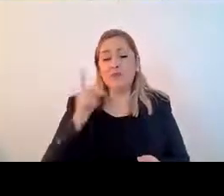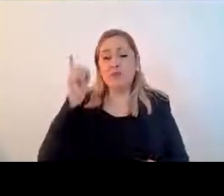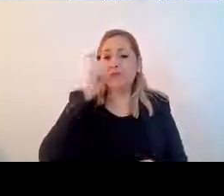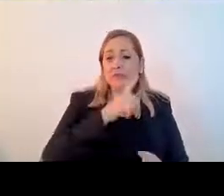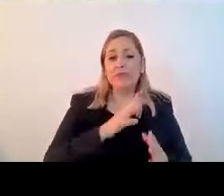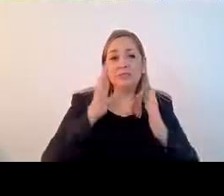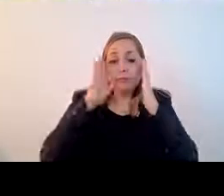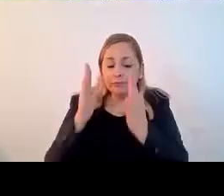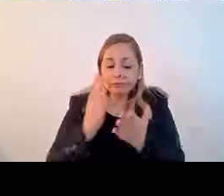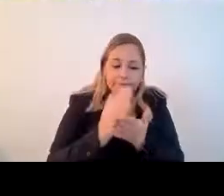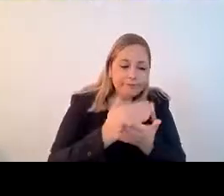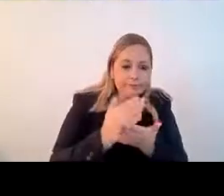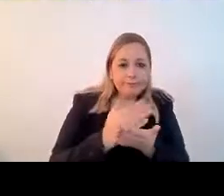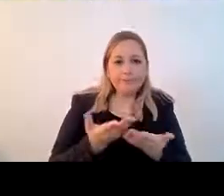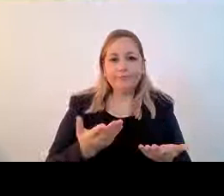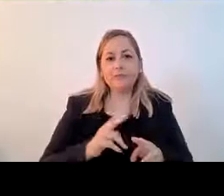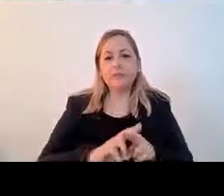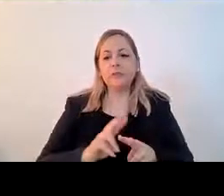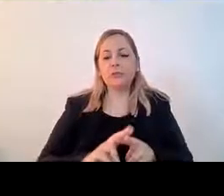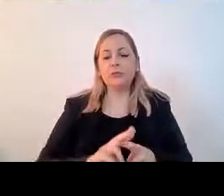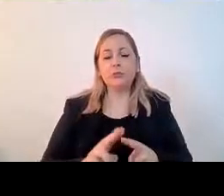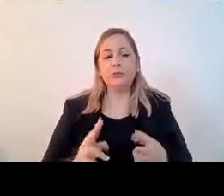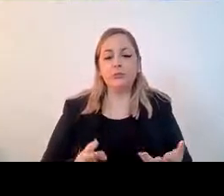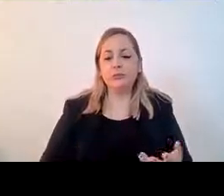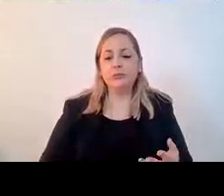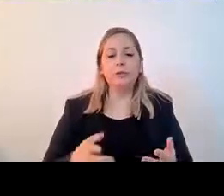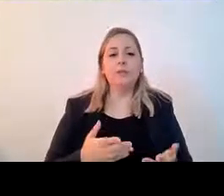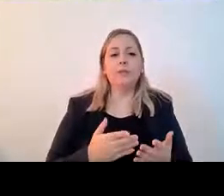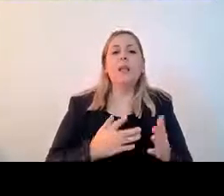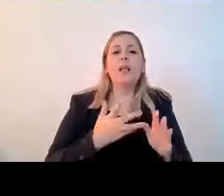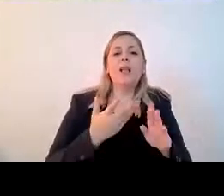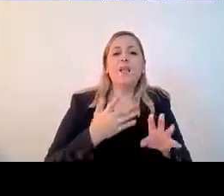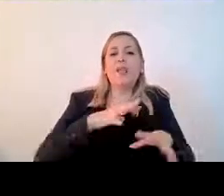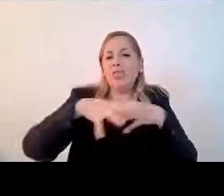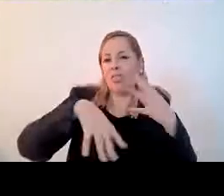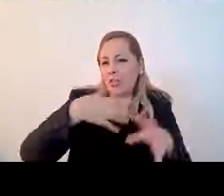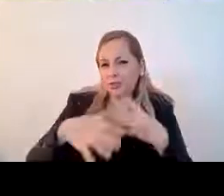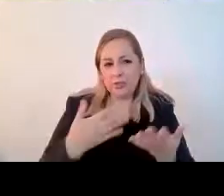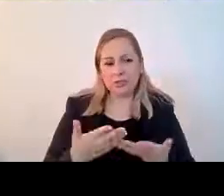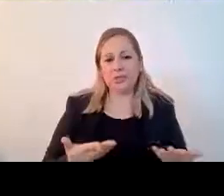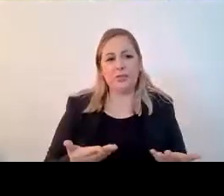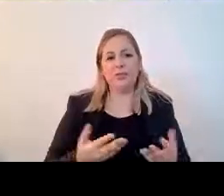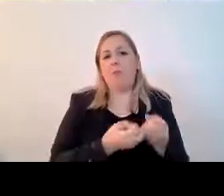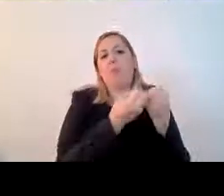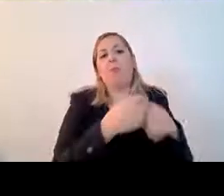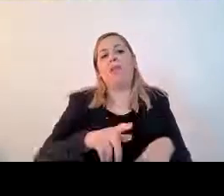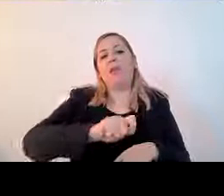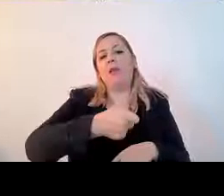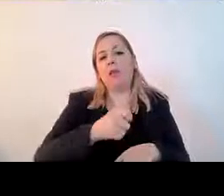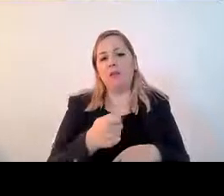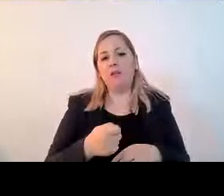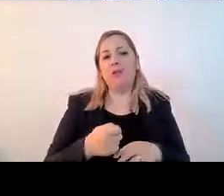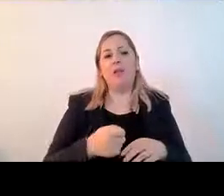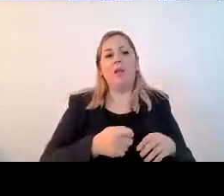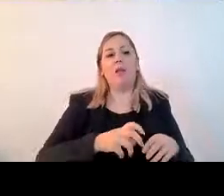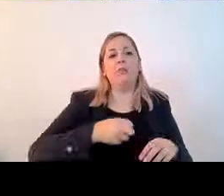a lo planificado, labores que realizar, los adultos dejan una huella de desorganización a su paso. Se les pierde la llave,